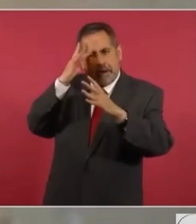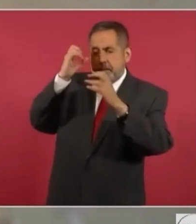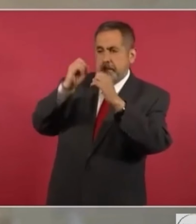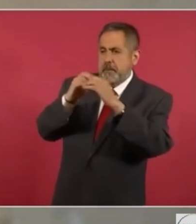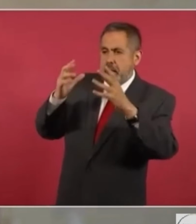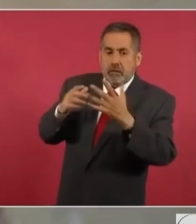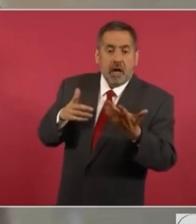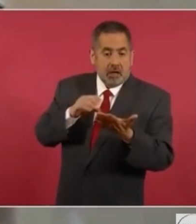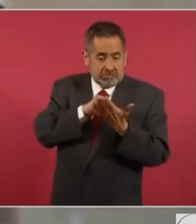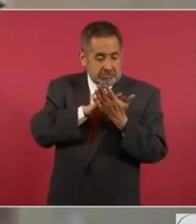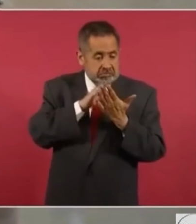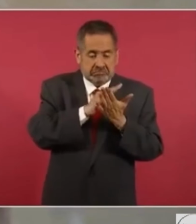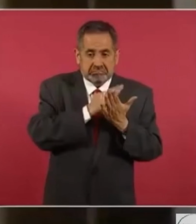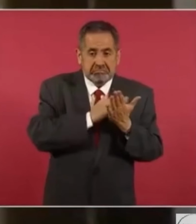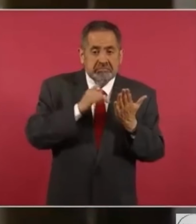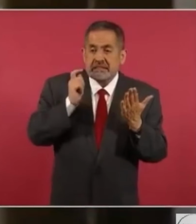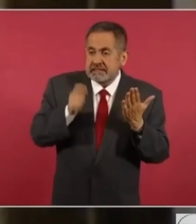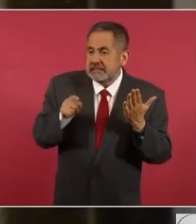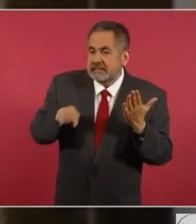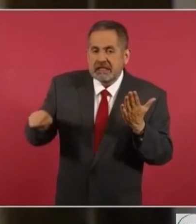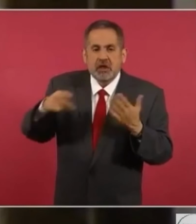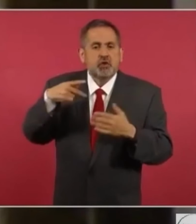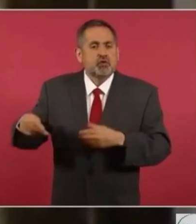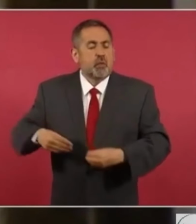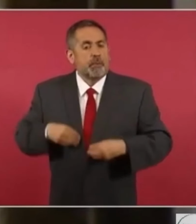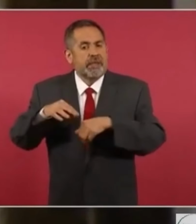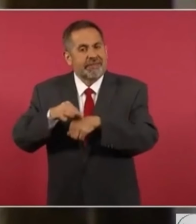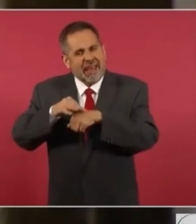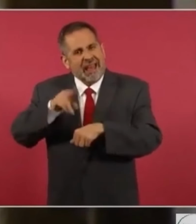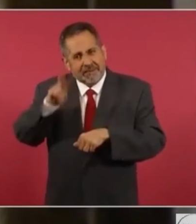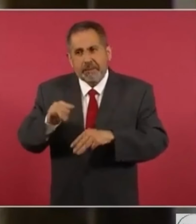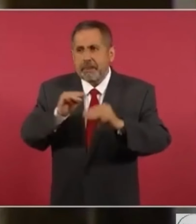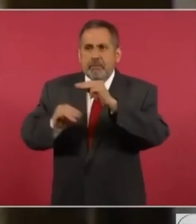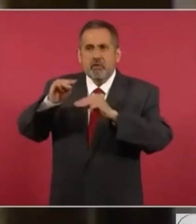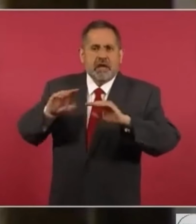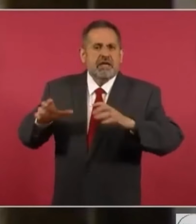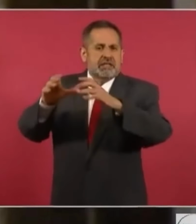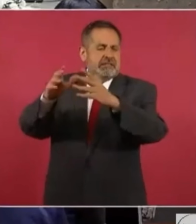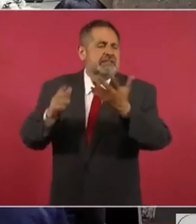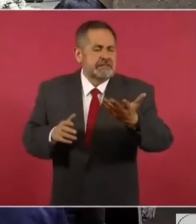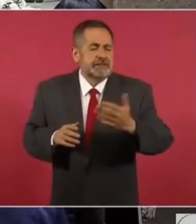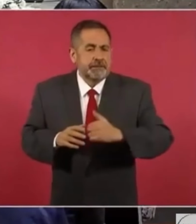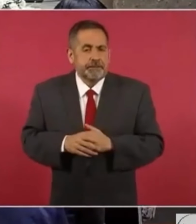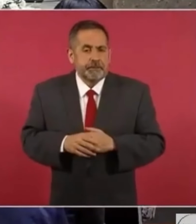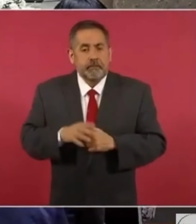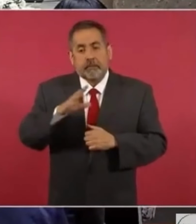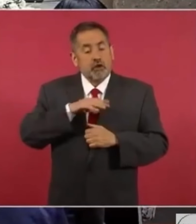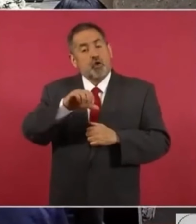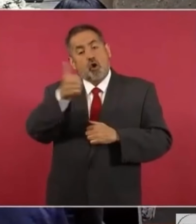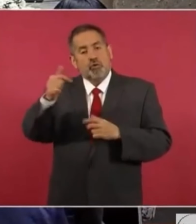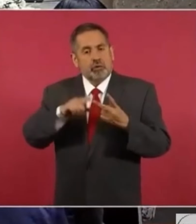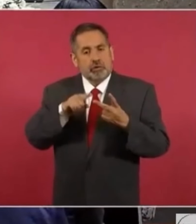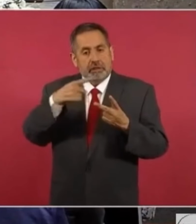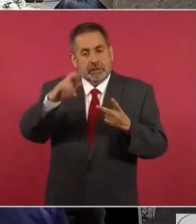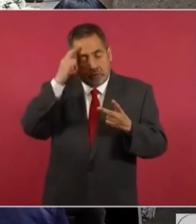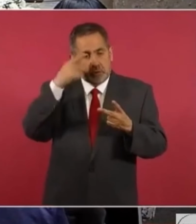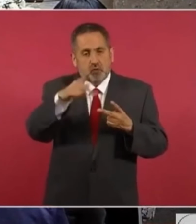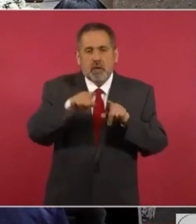corroboración documental de cómo ahí está su experiencia en la sierra. Y hay otro recuerdo que apunta a su